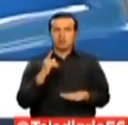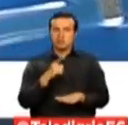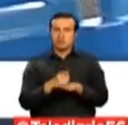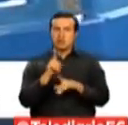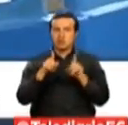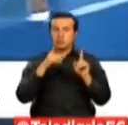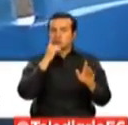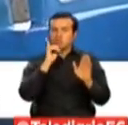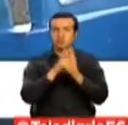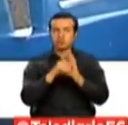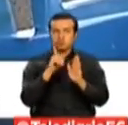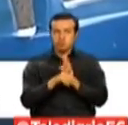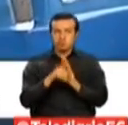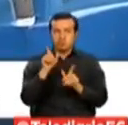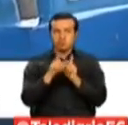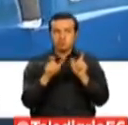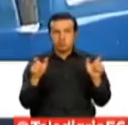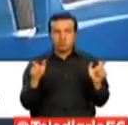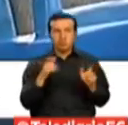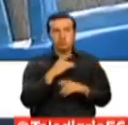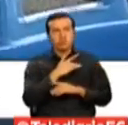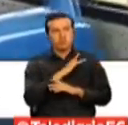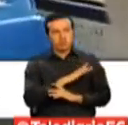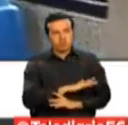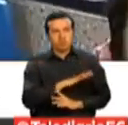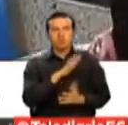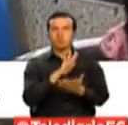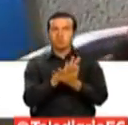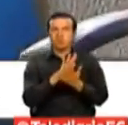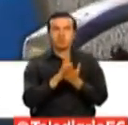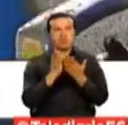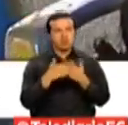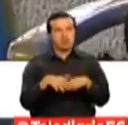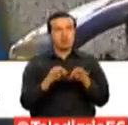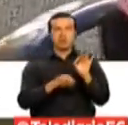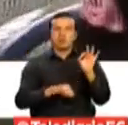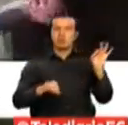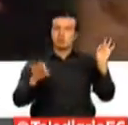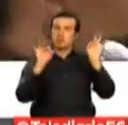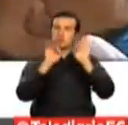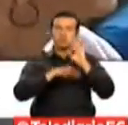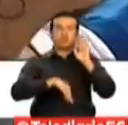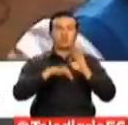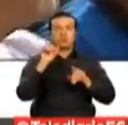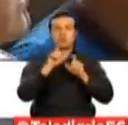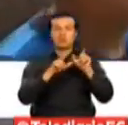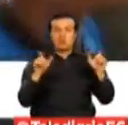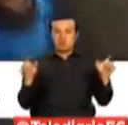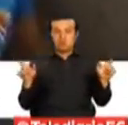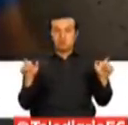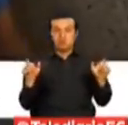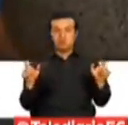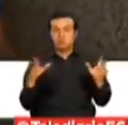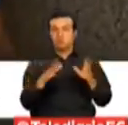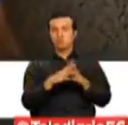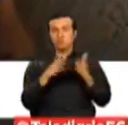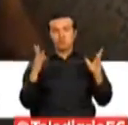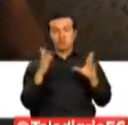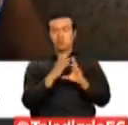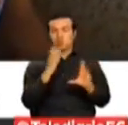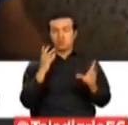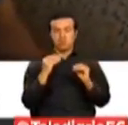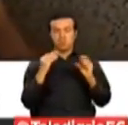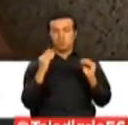presentado algunas denuncias y vemos que acá la calma está ya volviendo, que es lo más importante para nosotros, especialmente para los usuarios del transporte, que son masivos en este